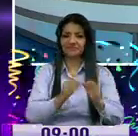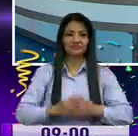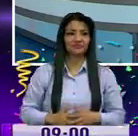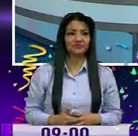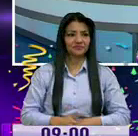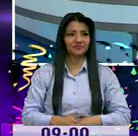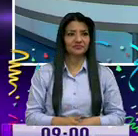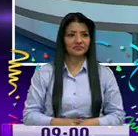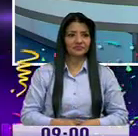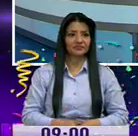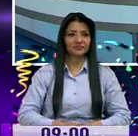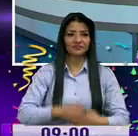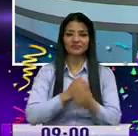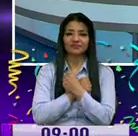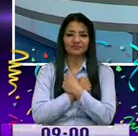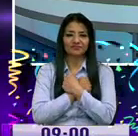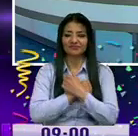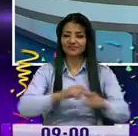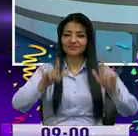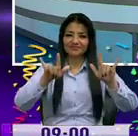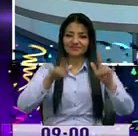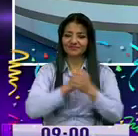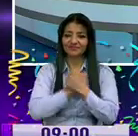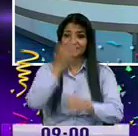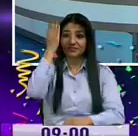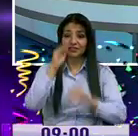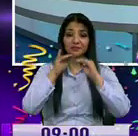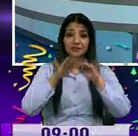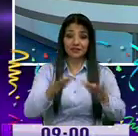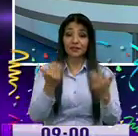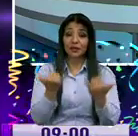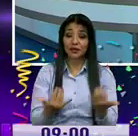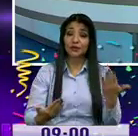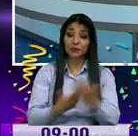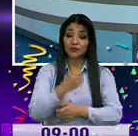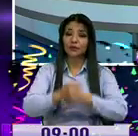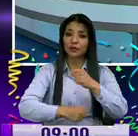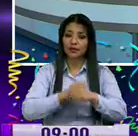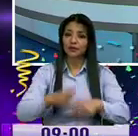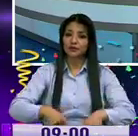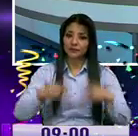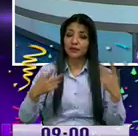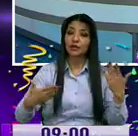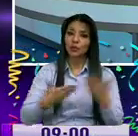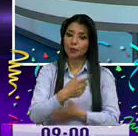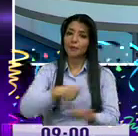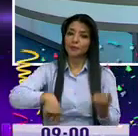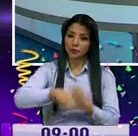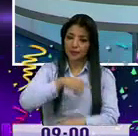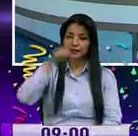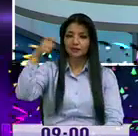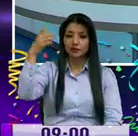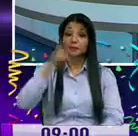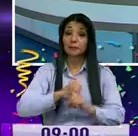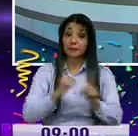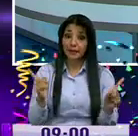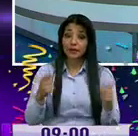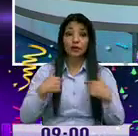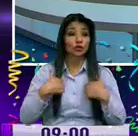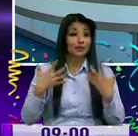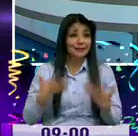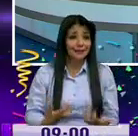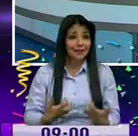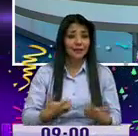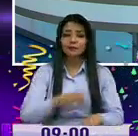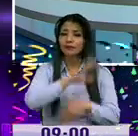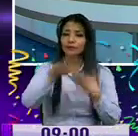mi Robert, te queremos muchísimo. Cari. Que Dios te bendiga en este nuevo año de vida, en esta nueva vuelta al sol. Eso. Lo único que deseamos para ti son